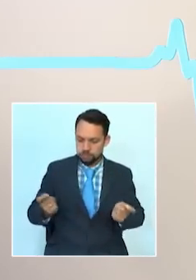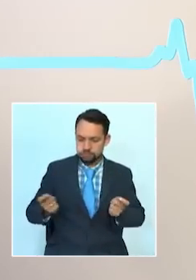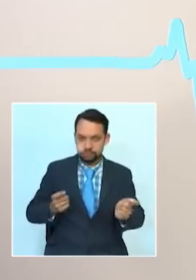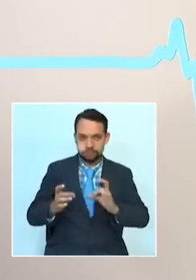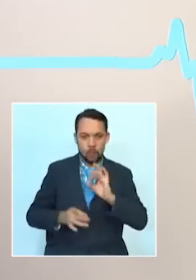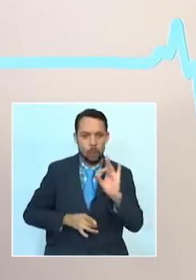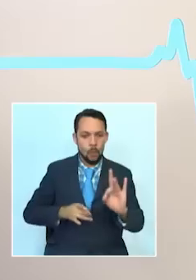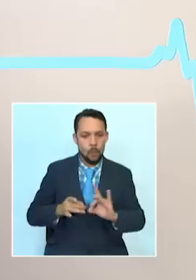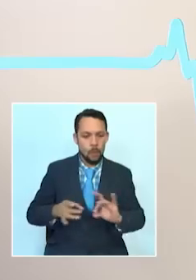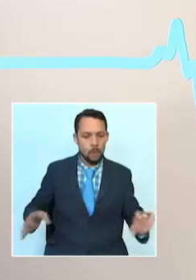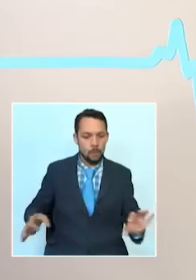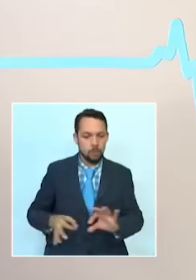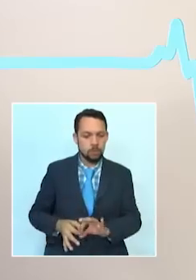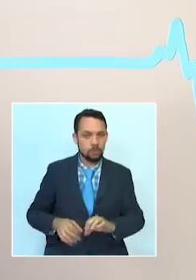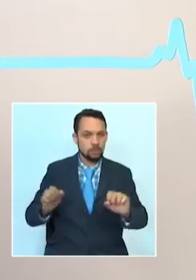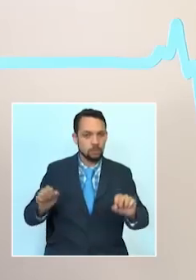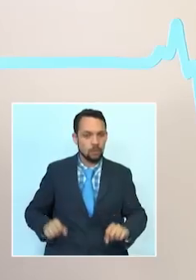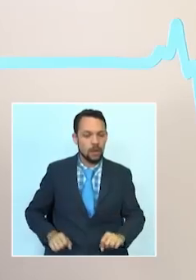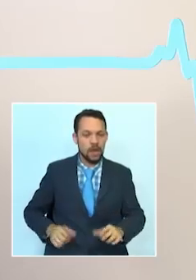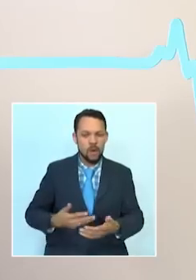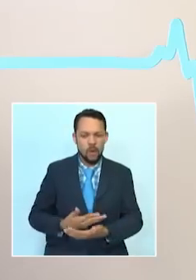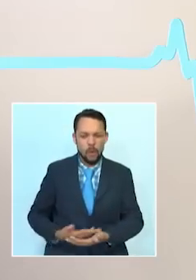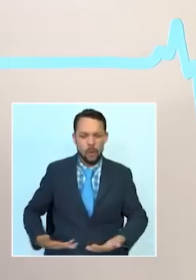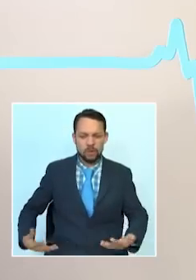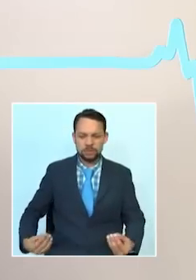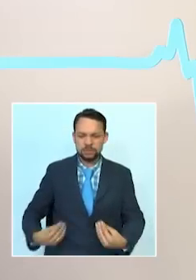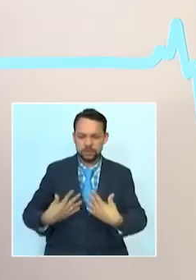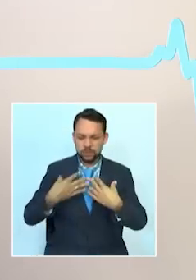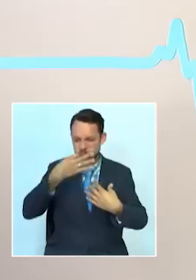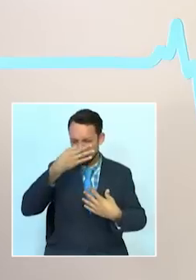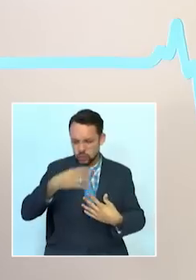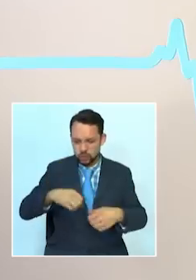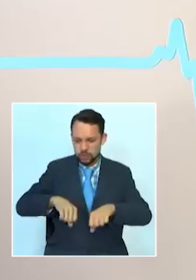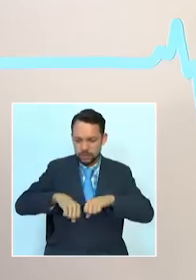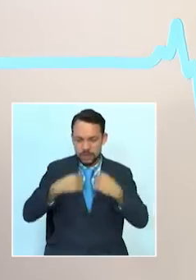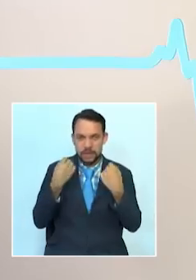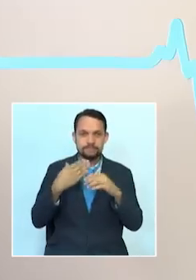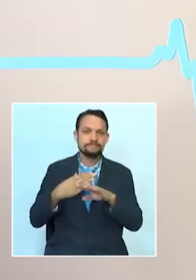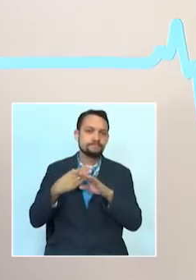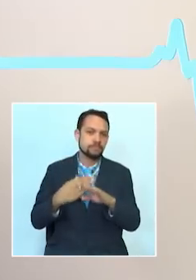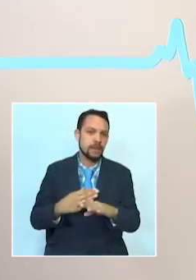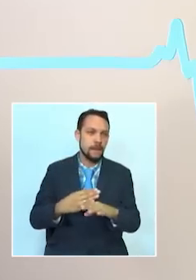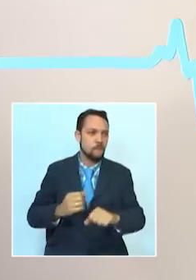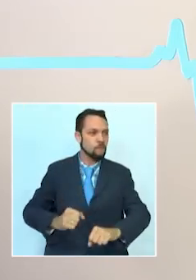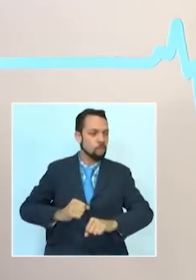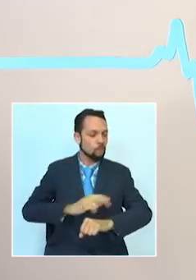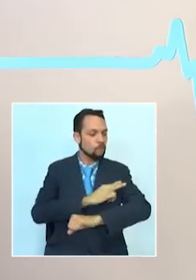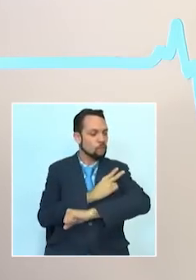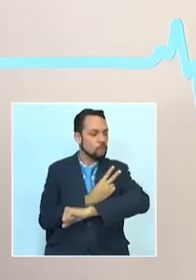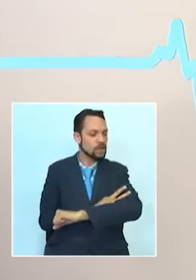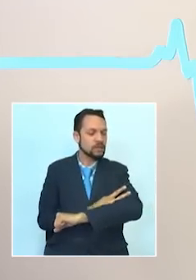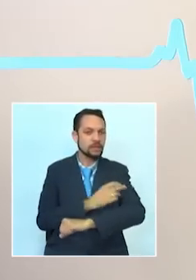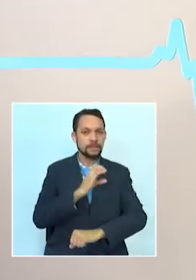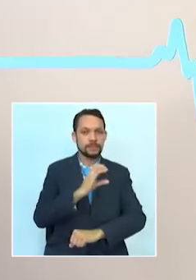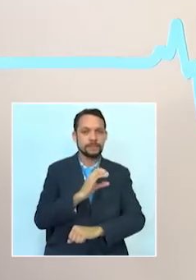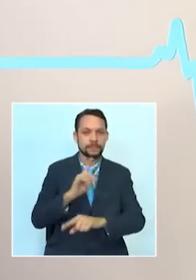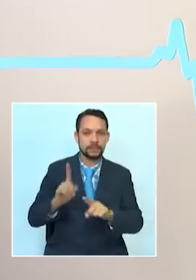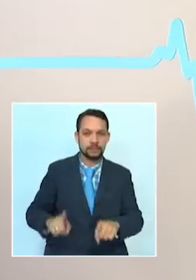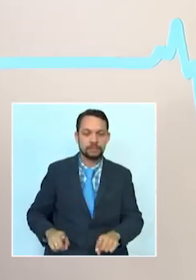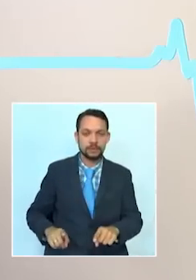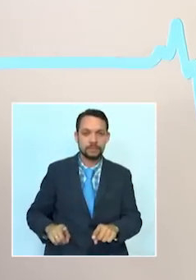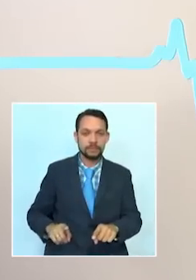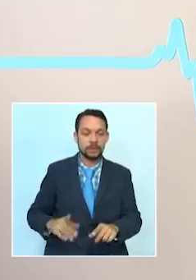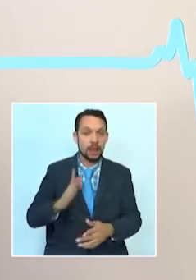ayuda a sacar los radicales libres que tengo en mi cuerpo que me están produciendo daño la parte de la higiene y el